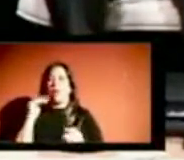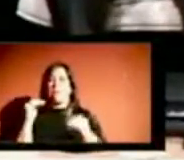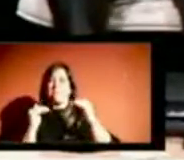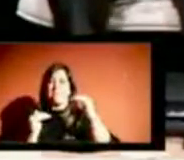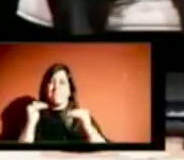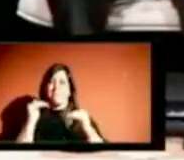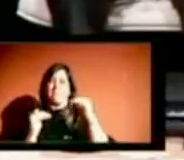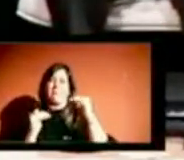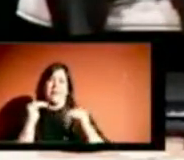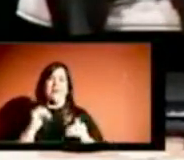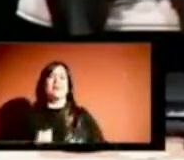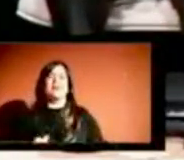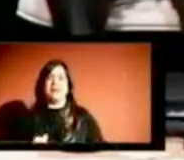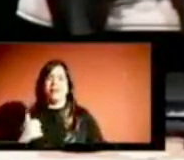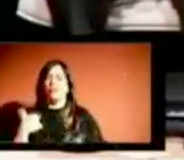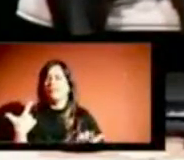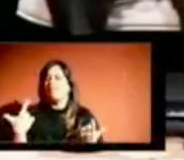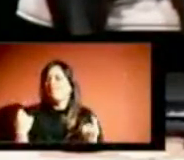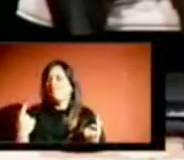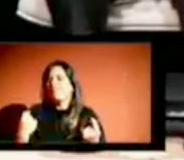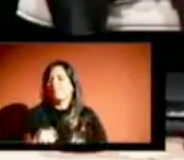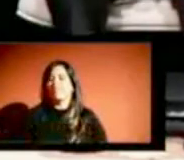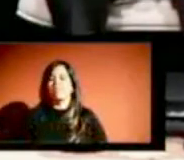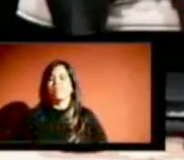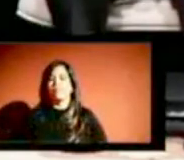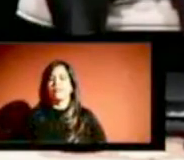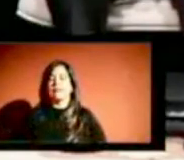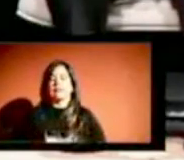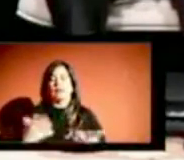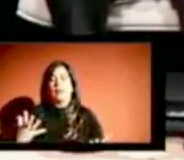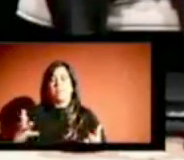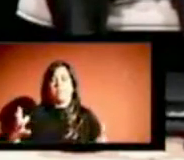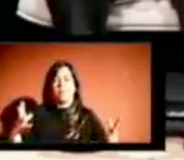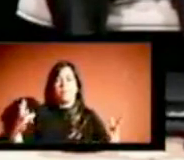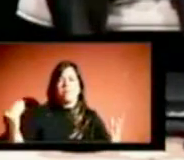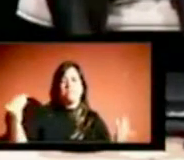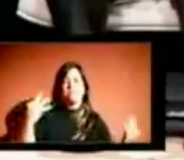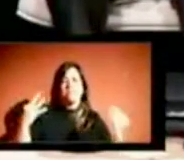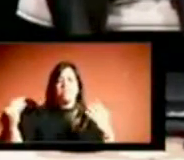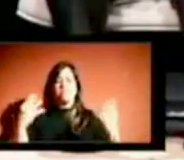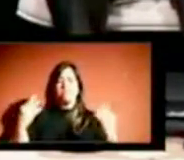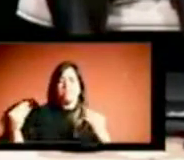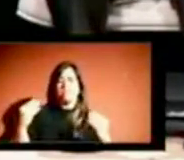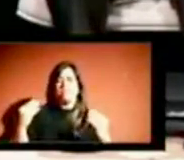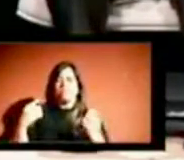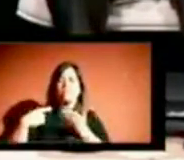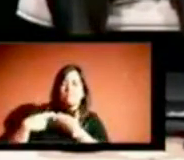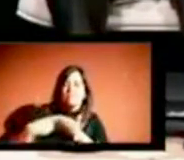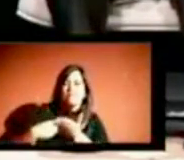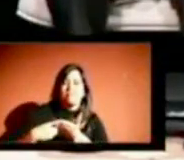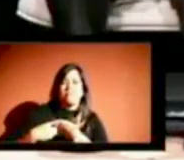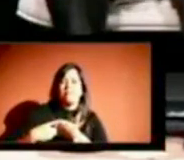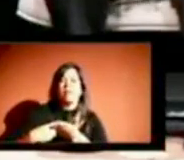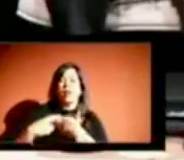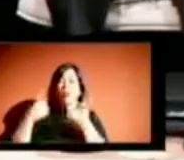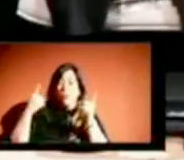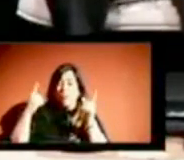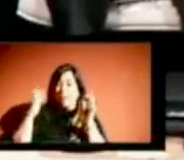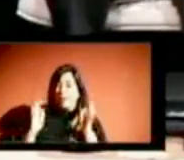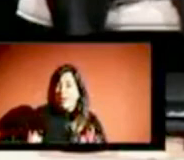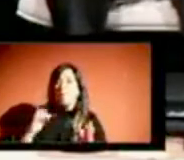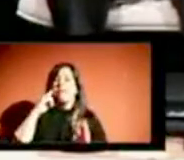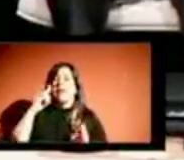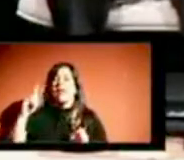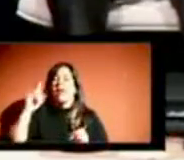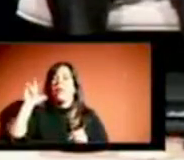balance. Lo que estoy haciendo es asesorándome bien antes de tomar decisiones, pero he